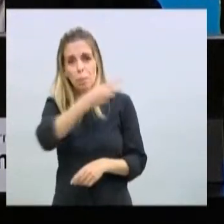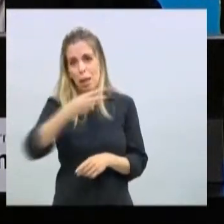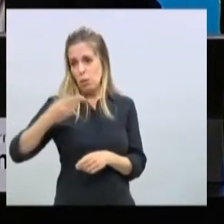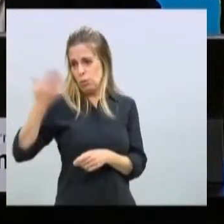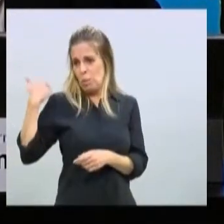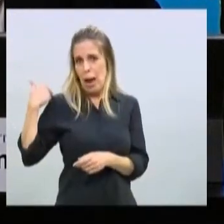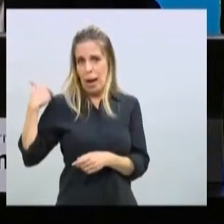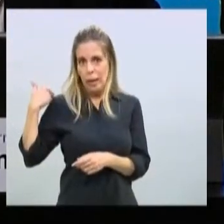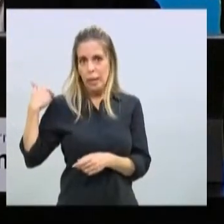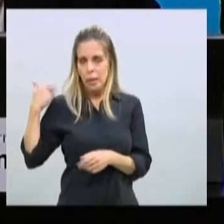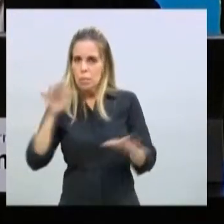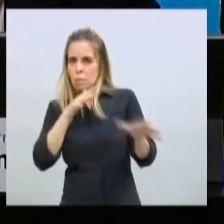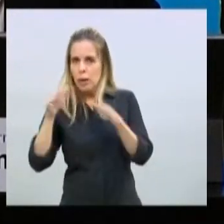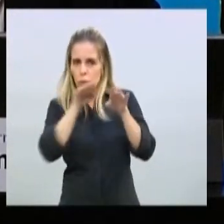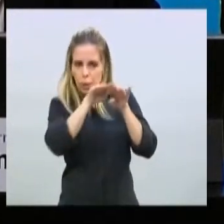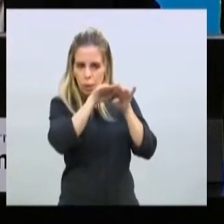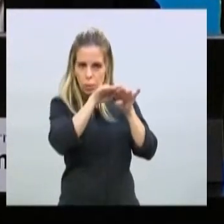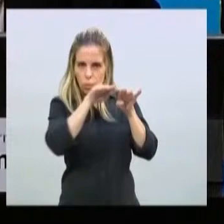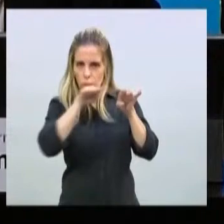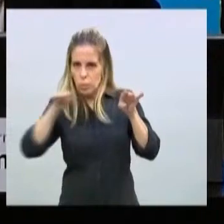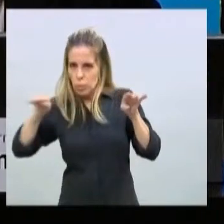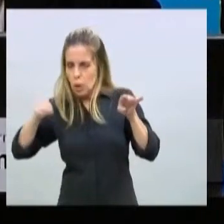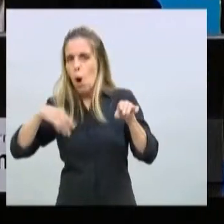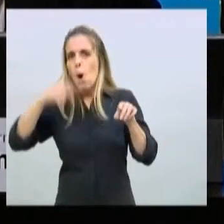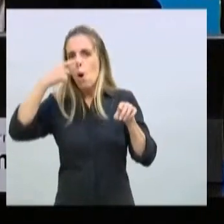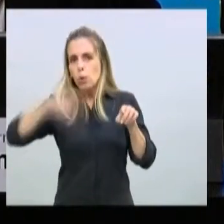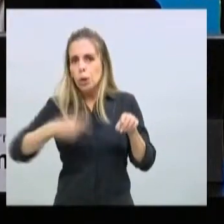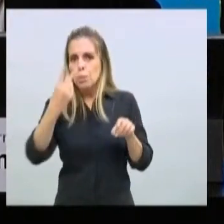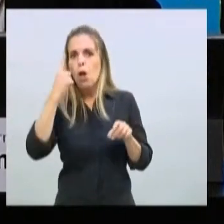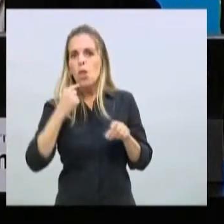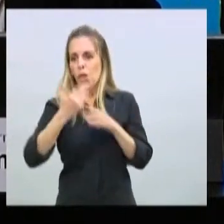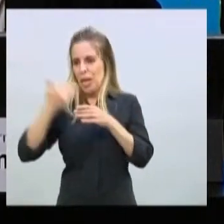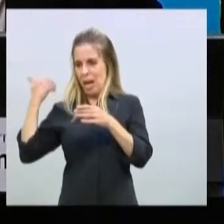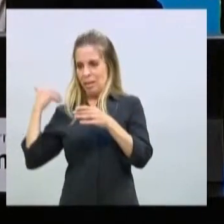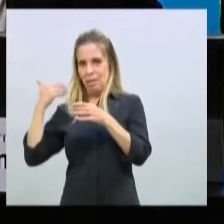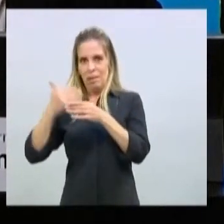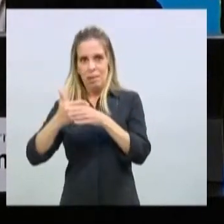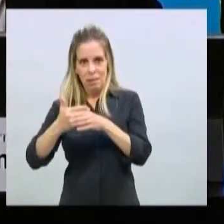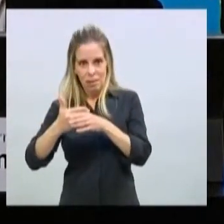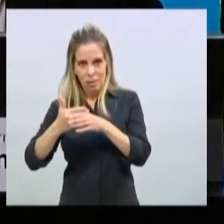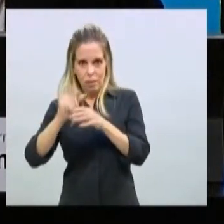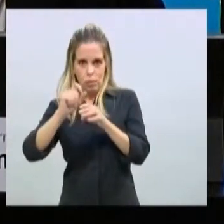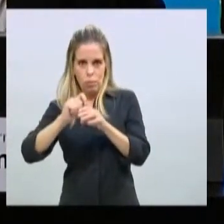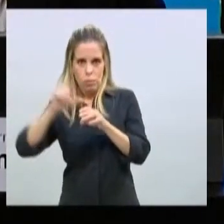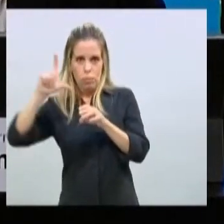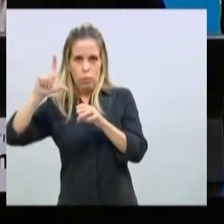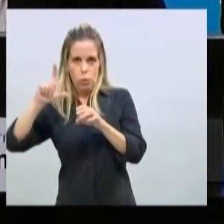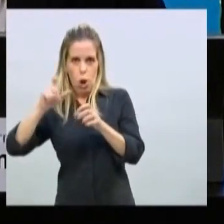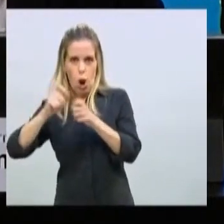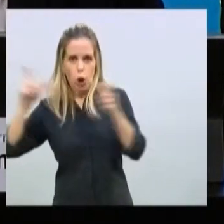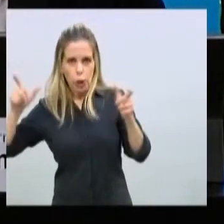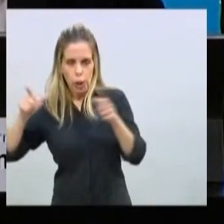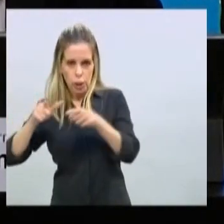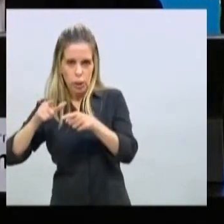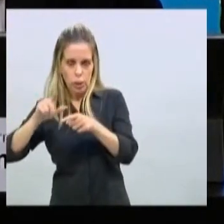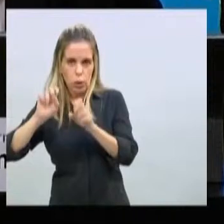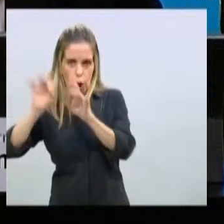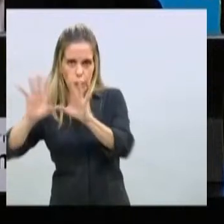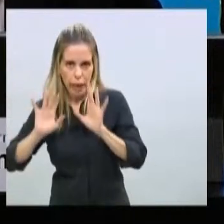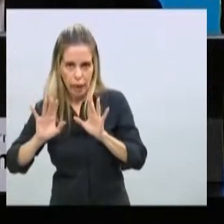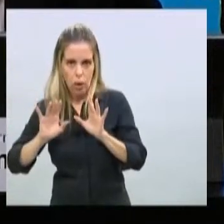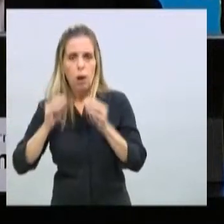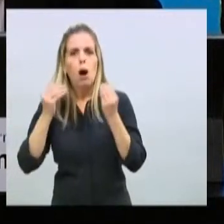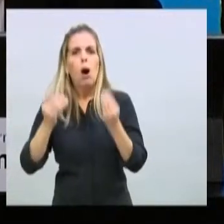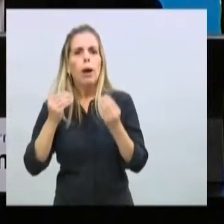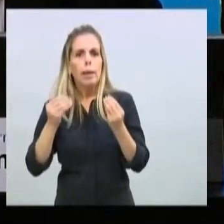sido relativamente pareja, por ahí si tomamos los últimos 2 días ha subido un poquito. Esto muestra que el aumento